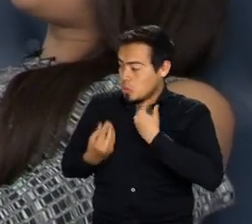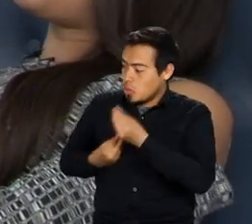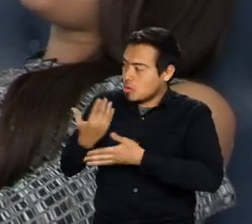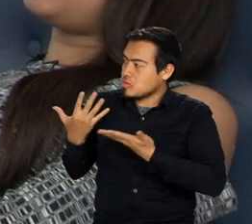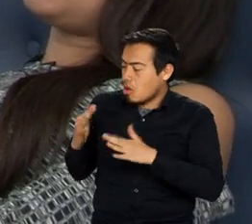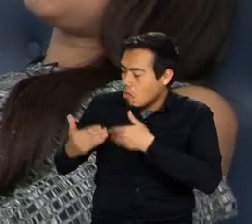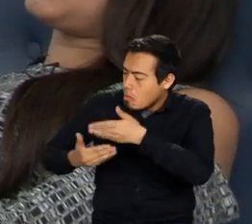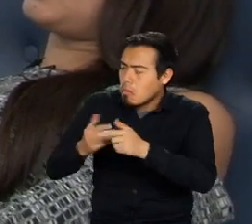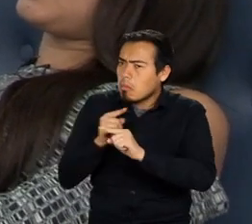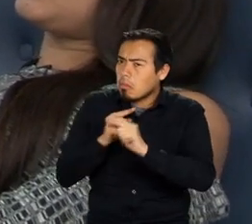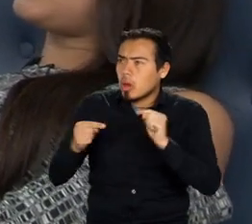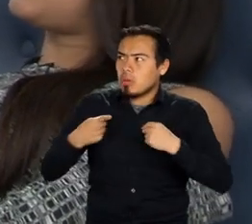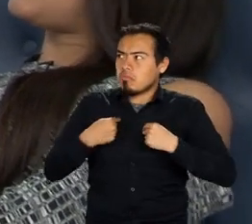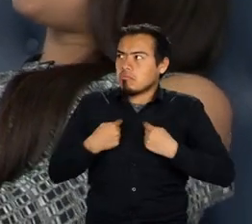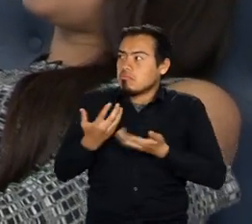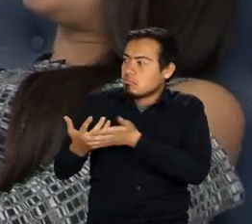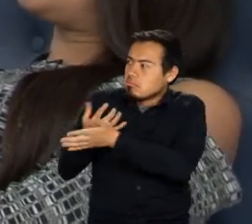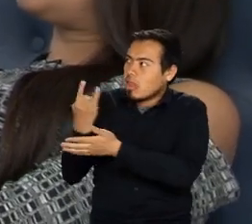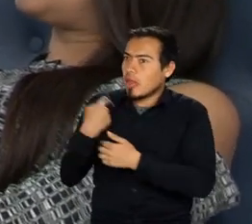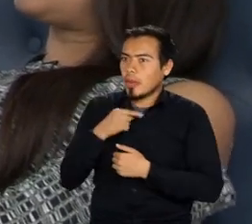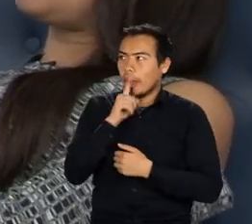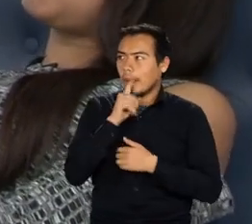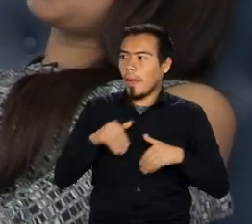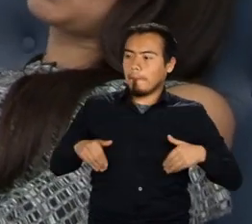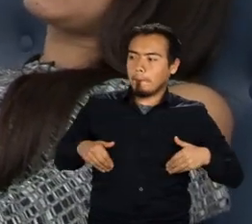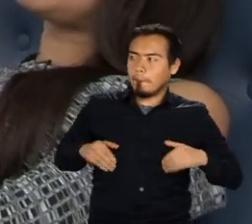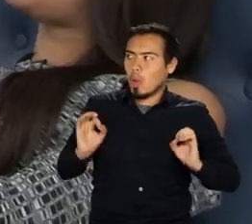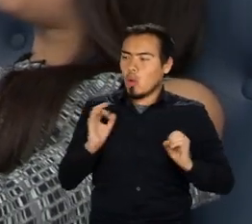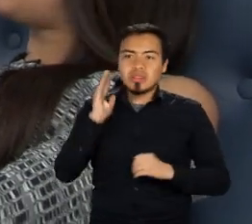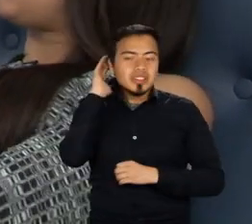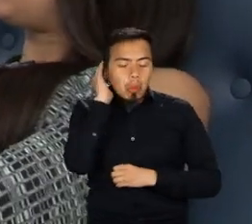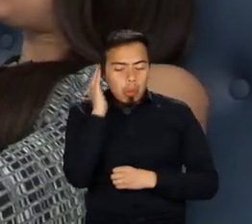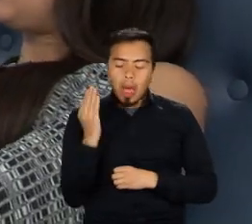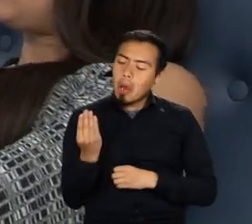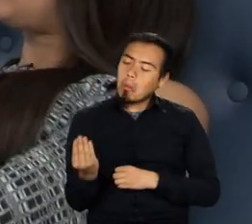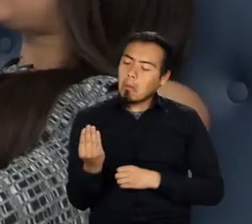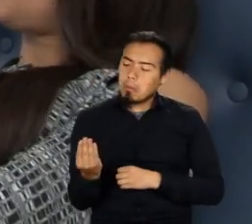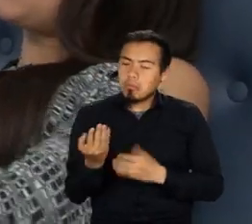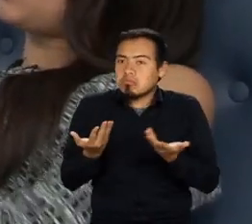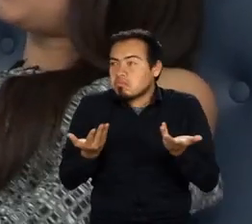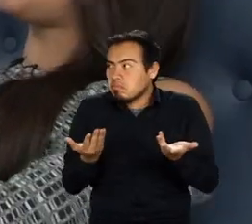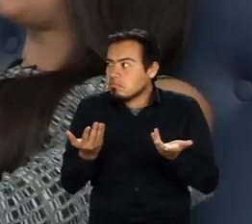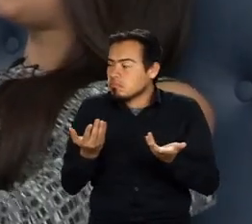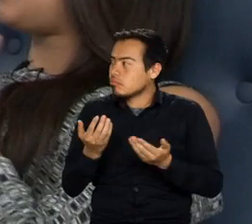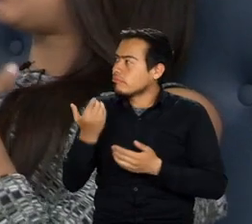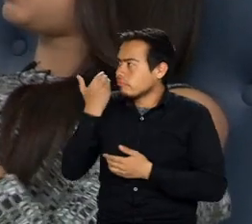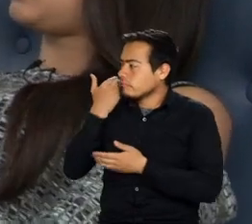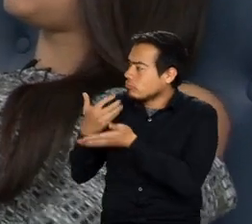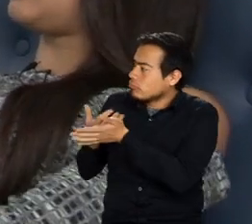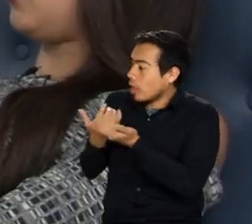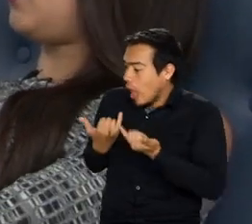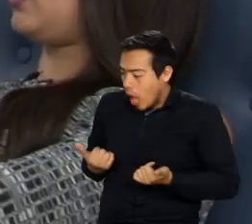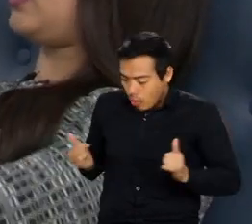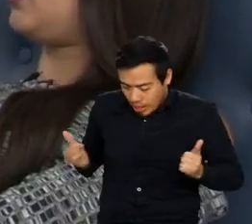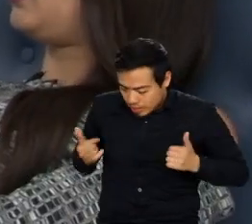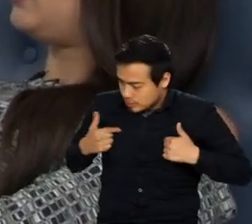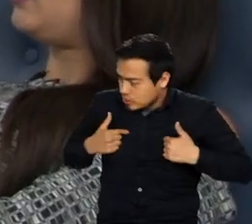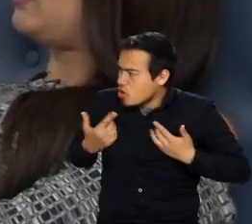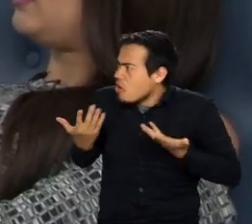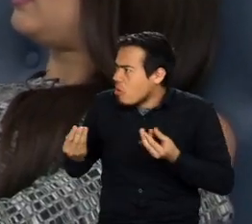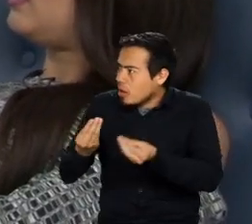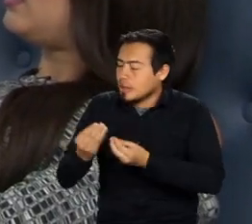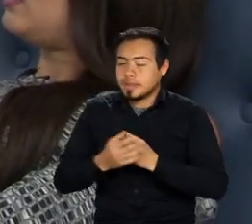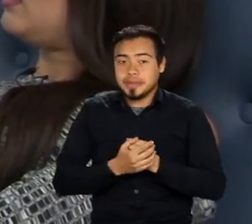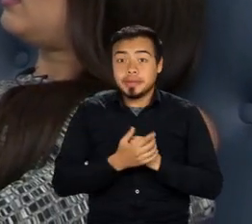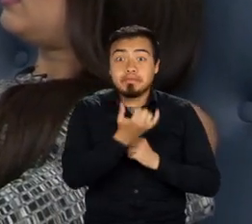algunas recomendaciones? ¿Debo estar callada o eso no tiene nada que ver? ¿Puedo usar el celular? Bueno, ¿qué debe hacer una persona que en mi caso esté como esté yo?